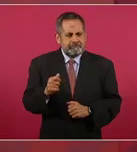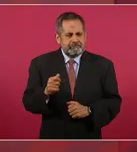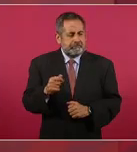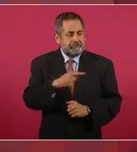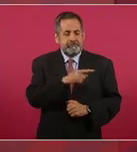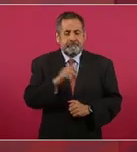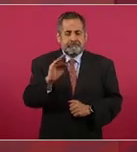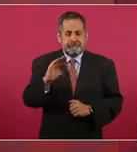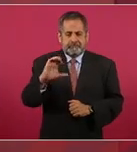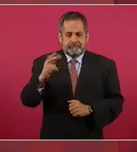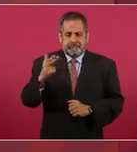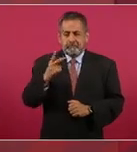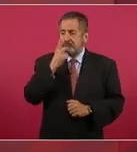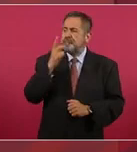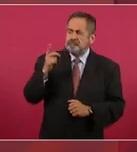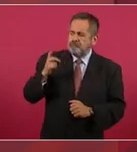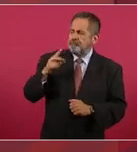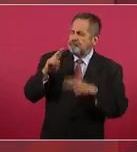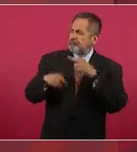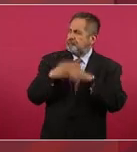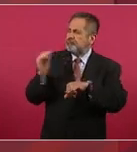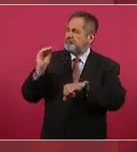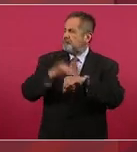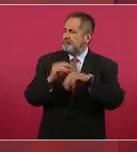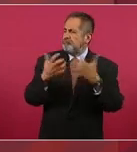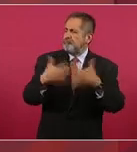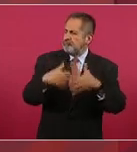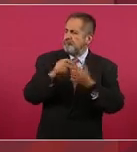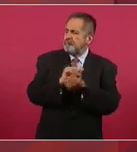Calderón dijo que iba a construir una refinería.